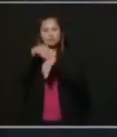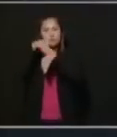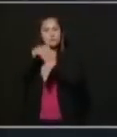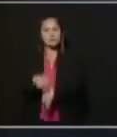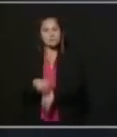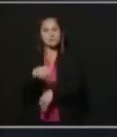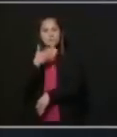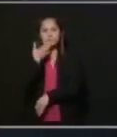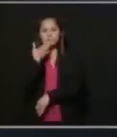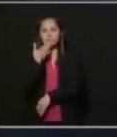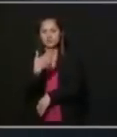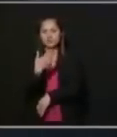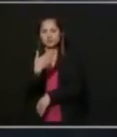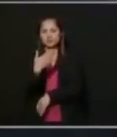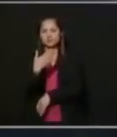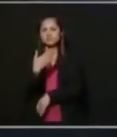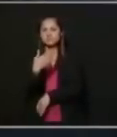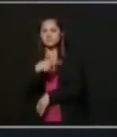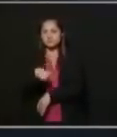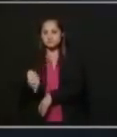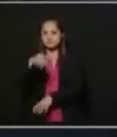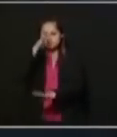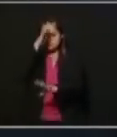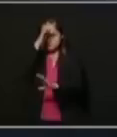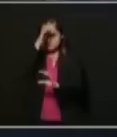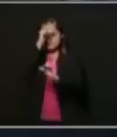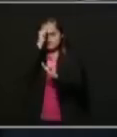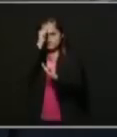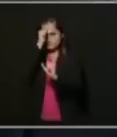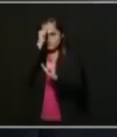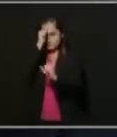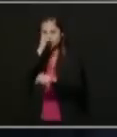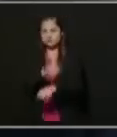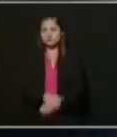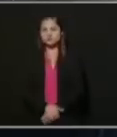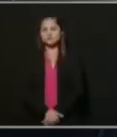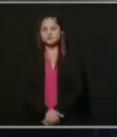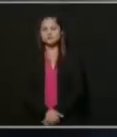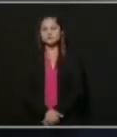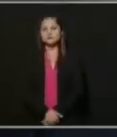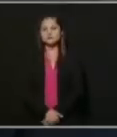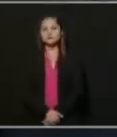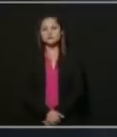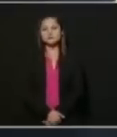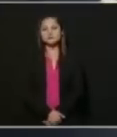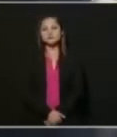Ese es el acuerdo. De todas maneras,